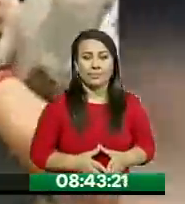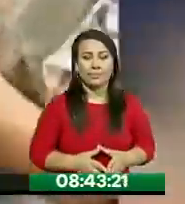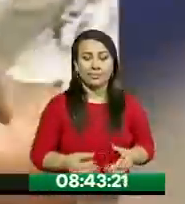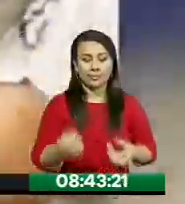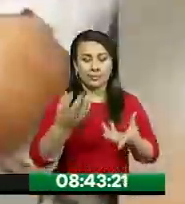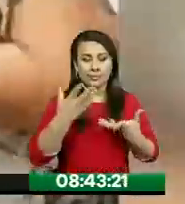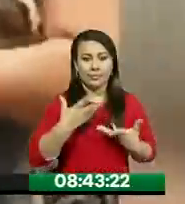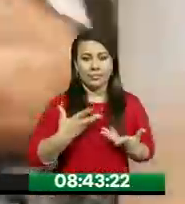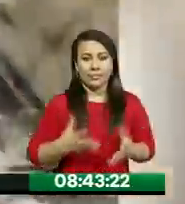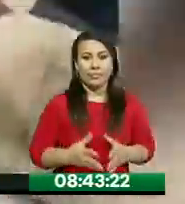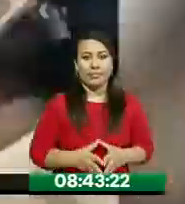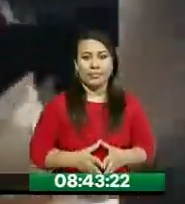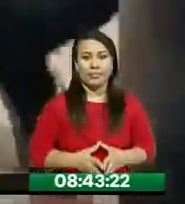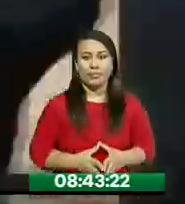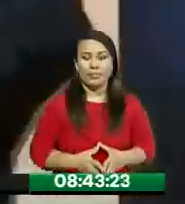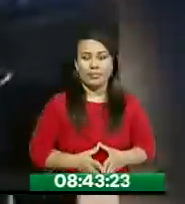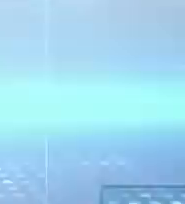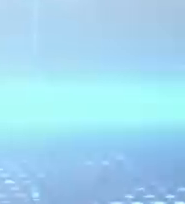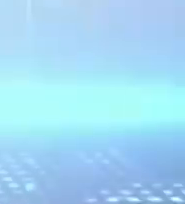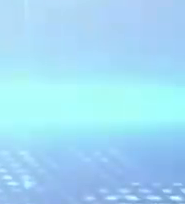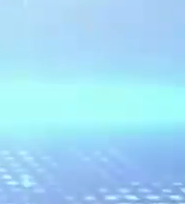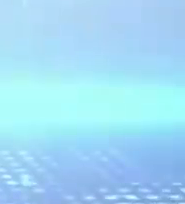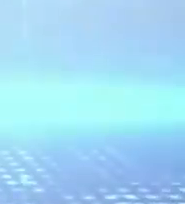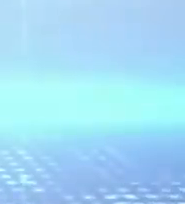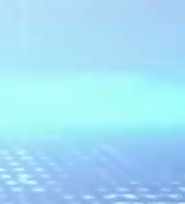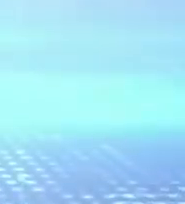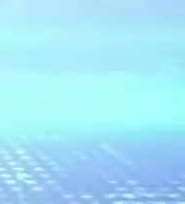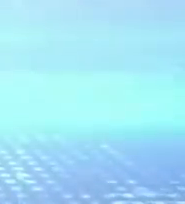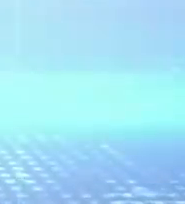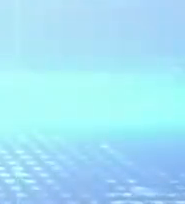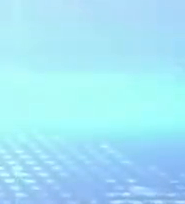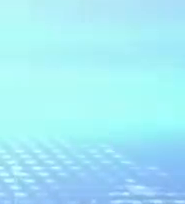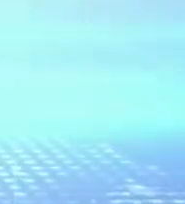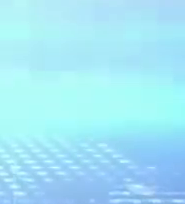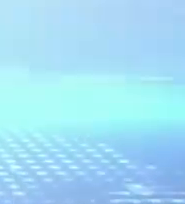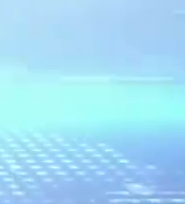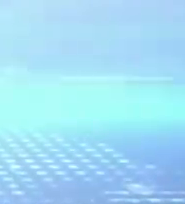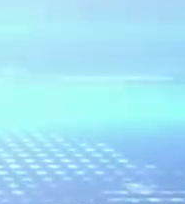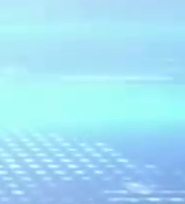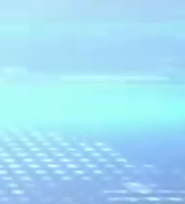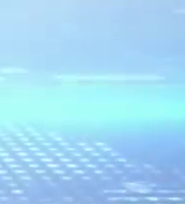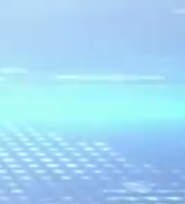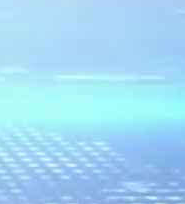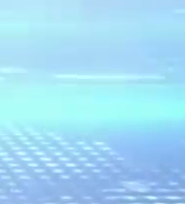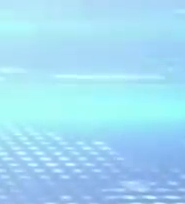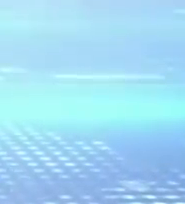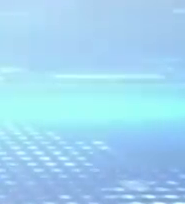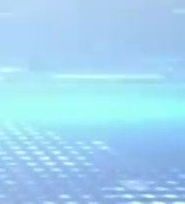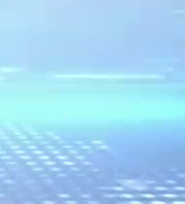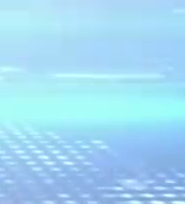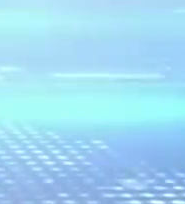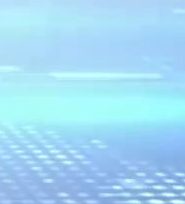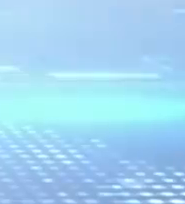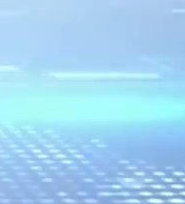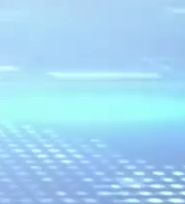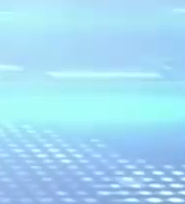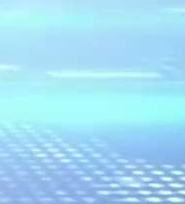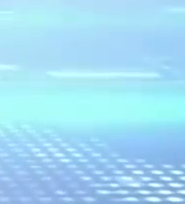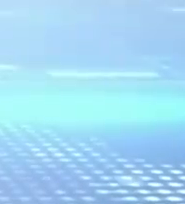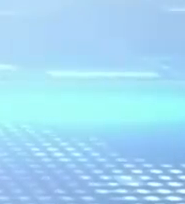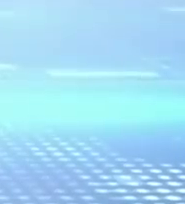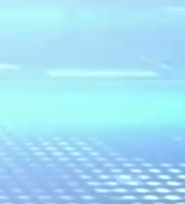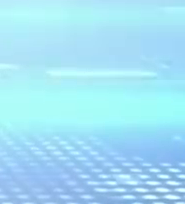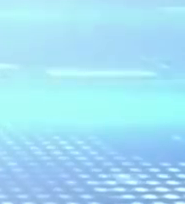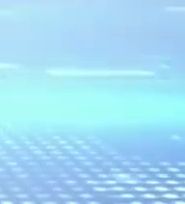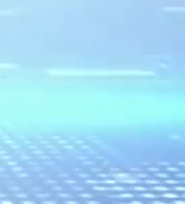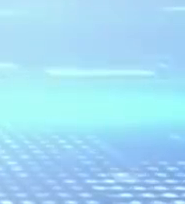Y cambiando de tema, les contamos que varias personas fueron detenidas, acusadas de estar vinculadas en un caso de estafa en